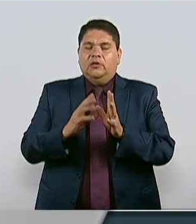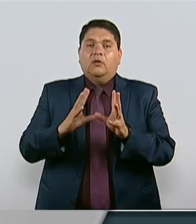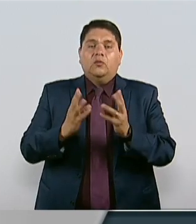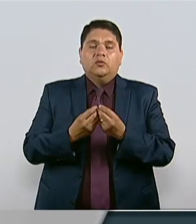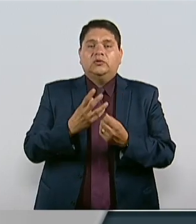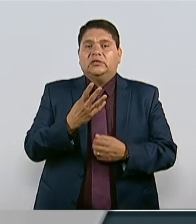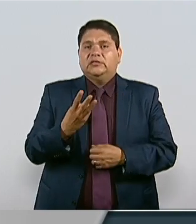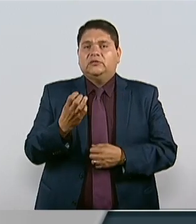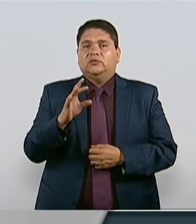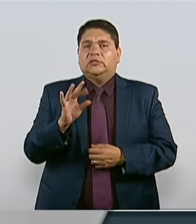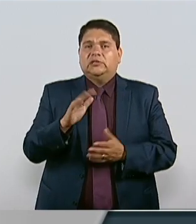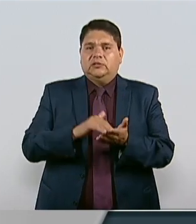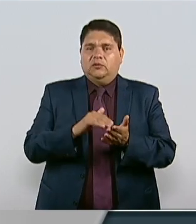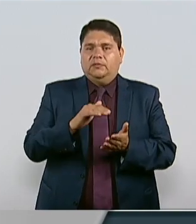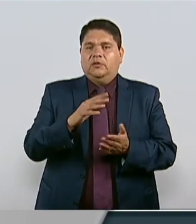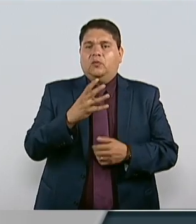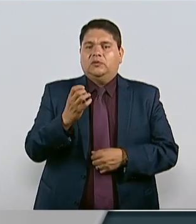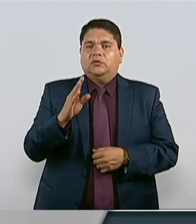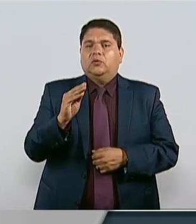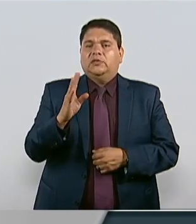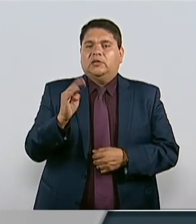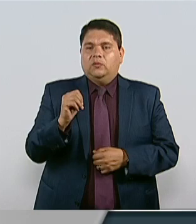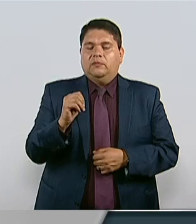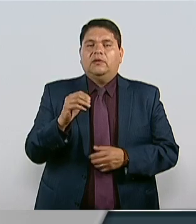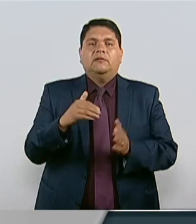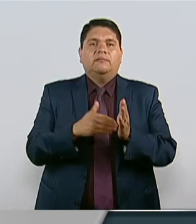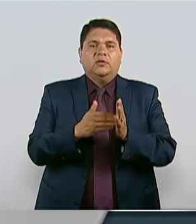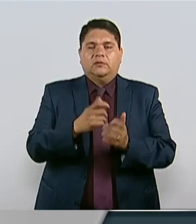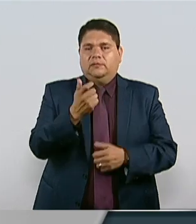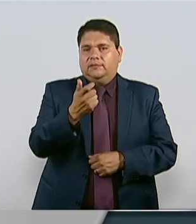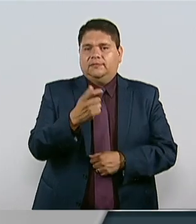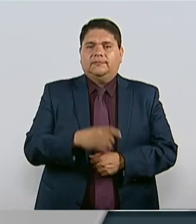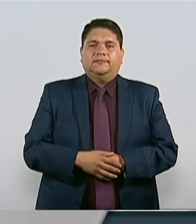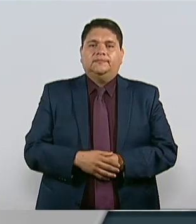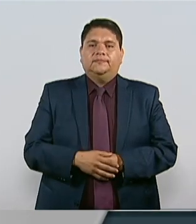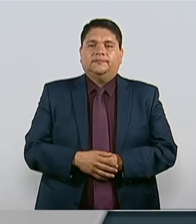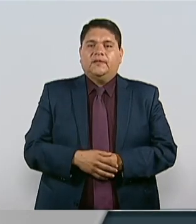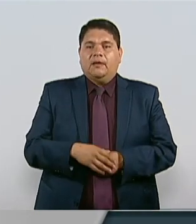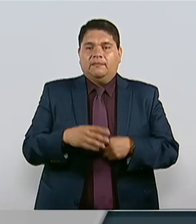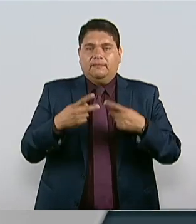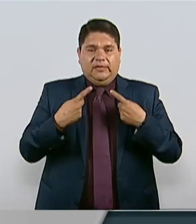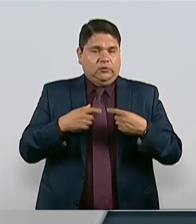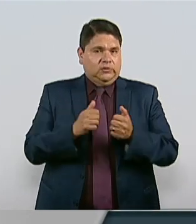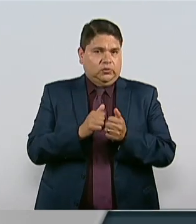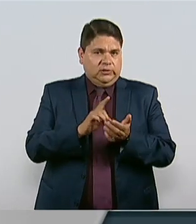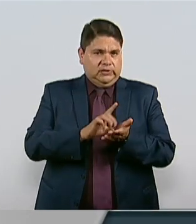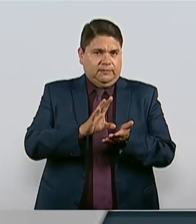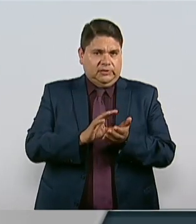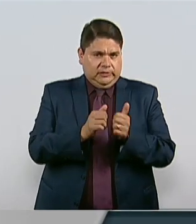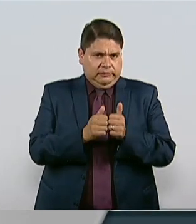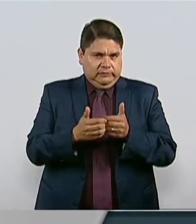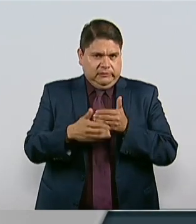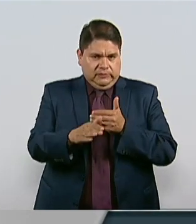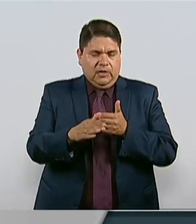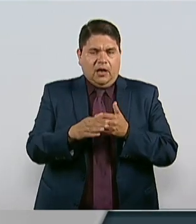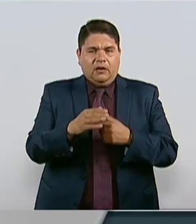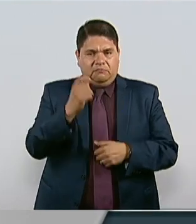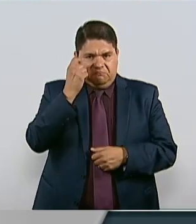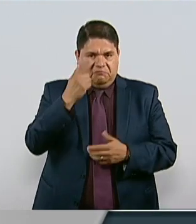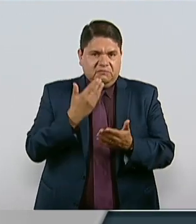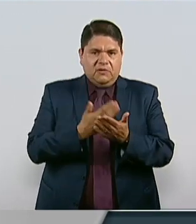de 335.499 millones de pesos. En tanto, para las personas con discapacidad permanente se